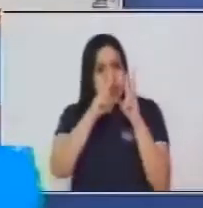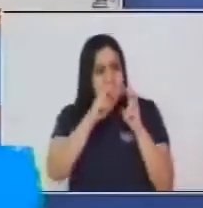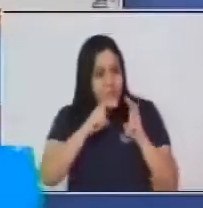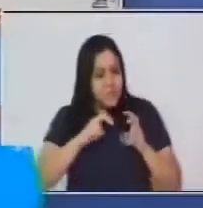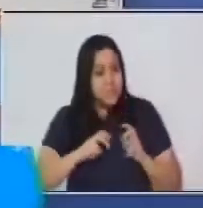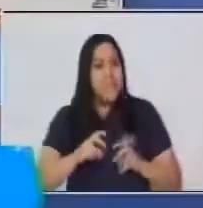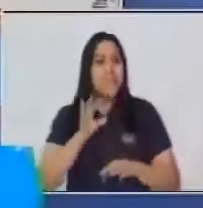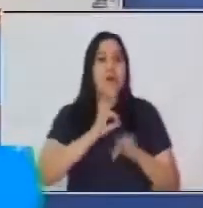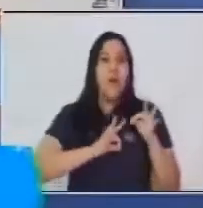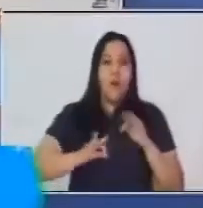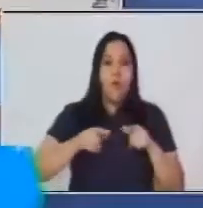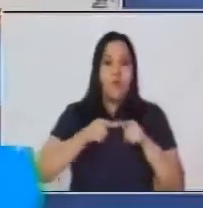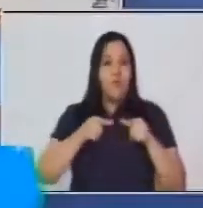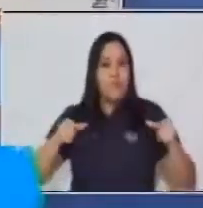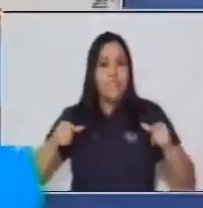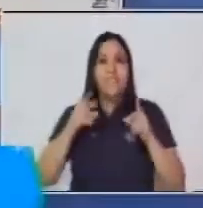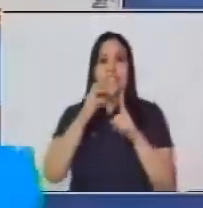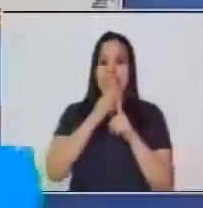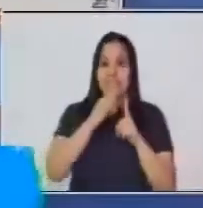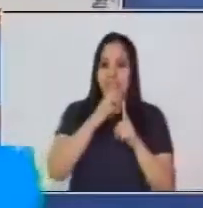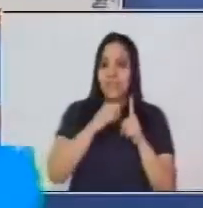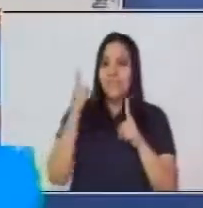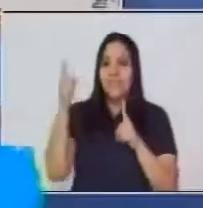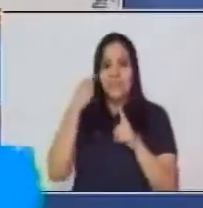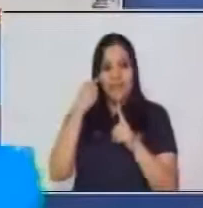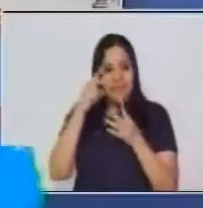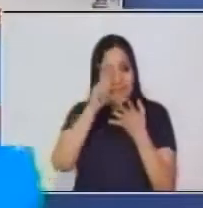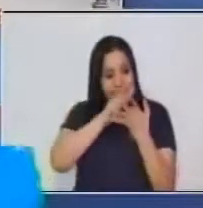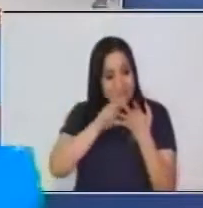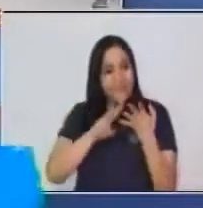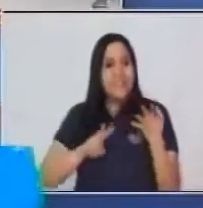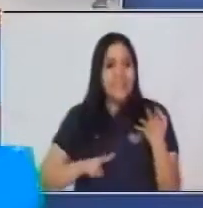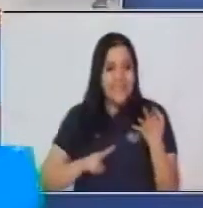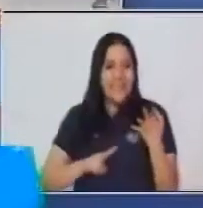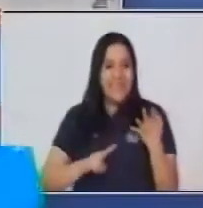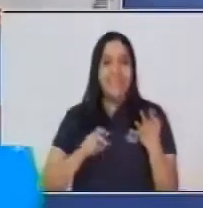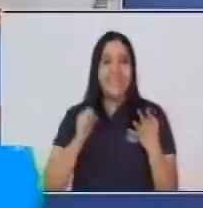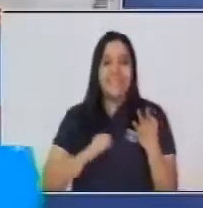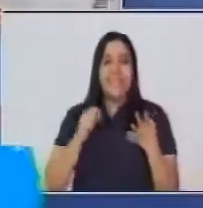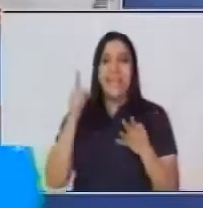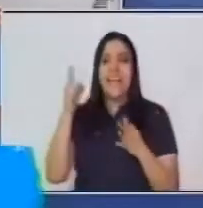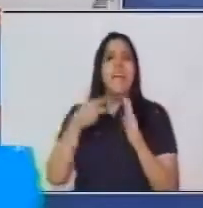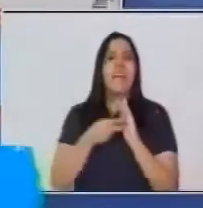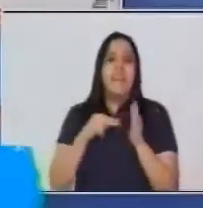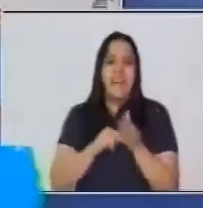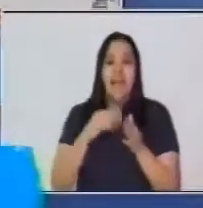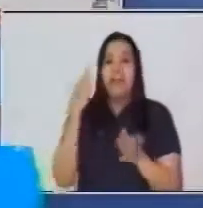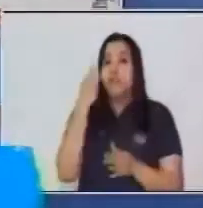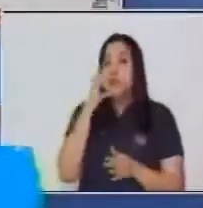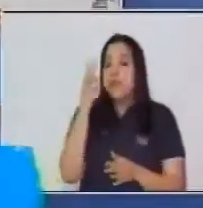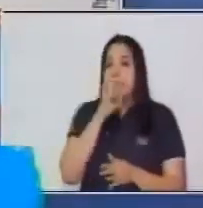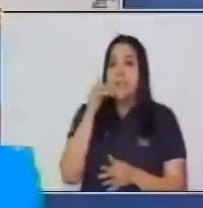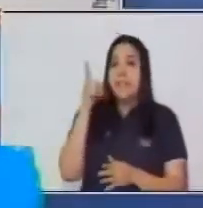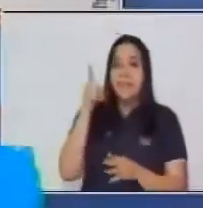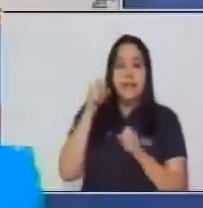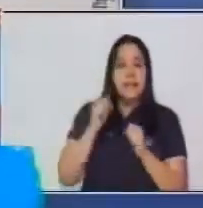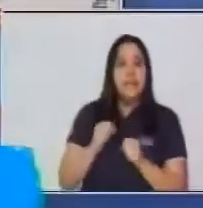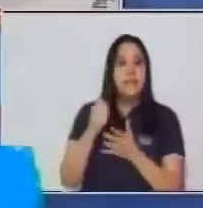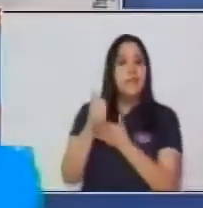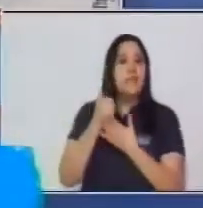conseguir tiras cómicas de ellas, las leas, ya que es una niña así como tú que nos invita a reflexionar acerca del